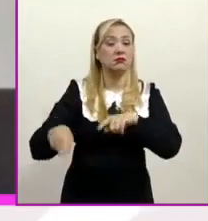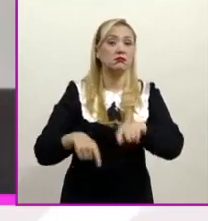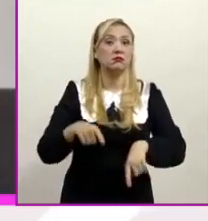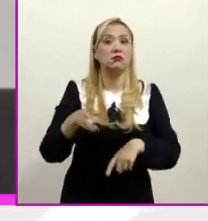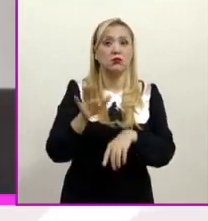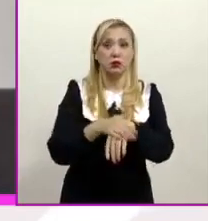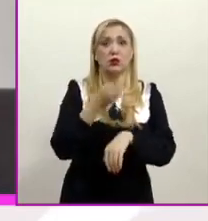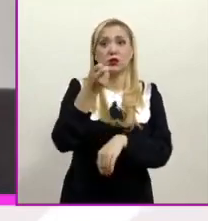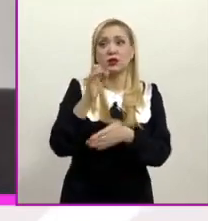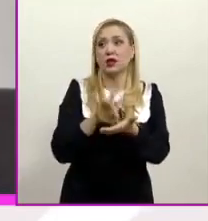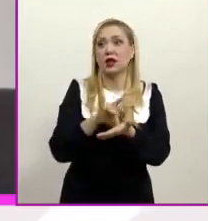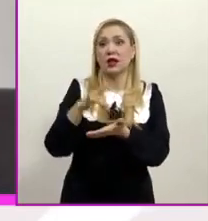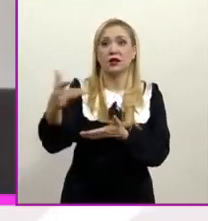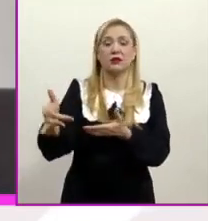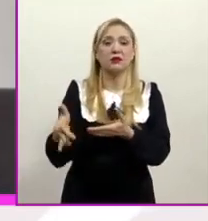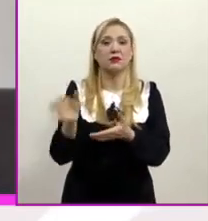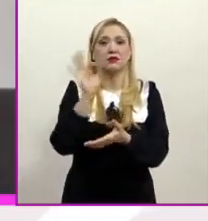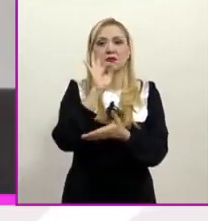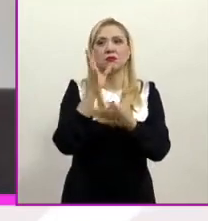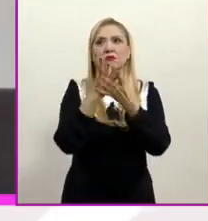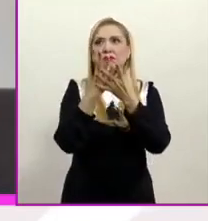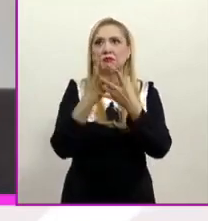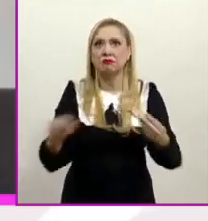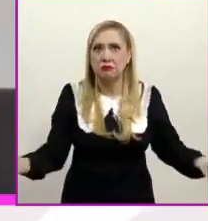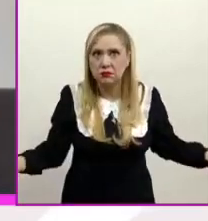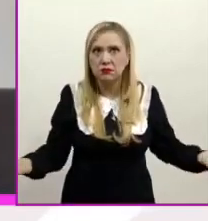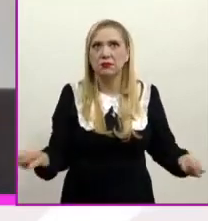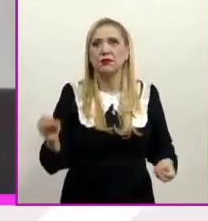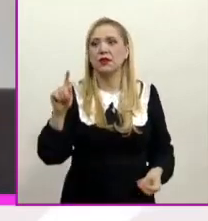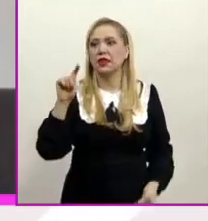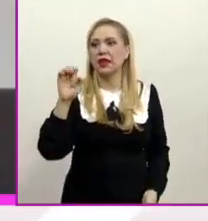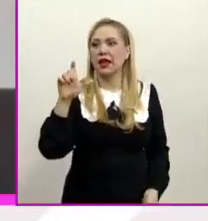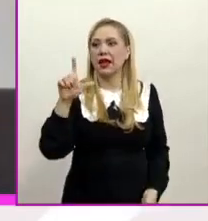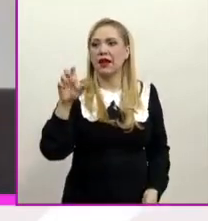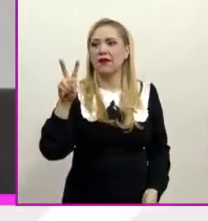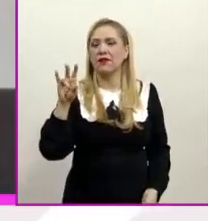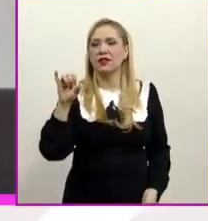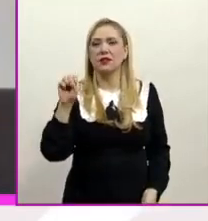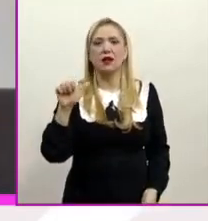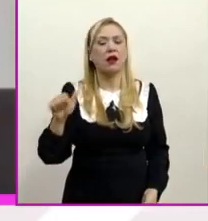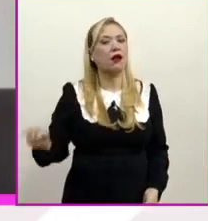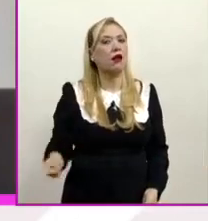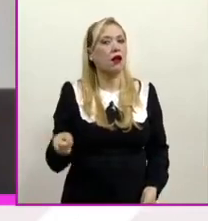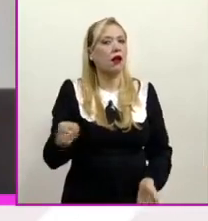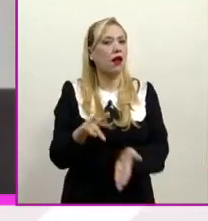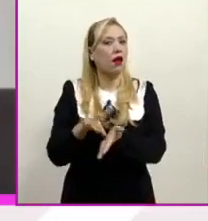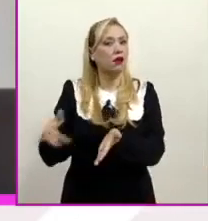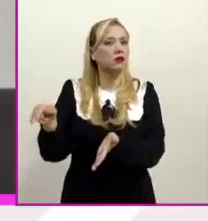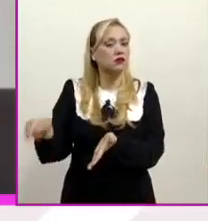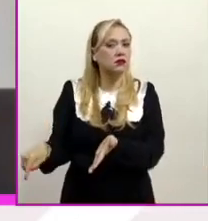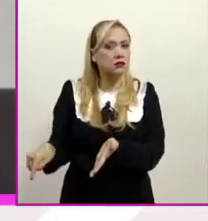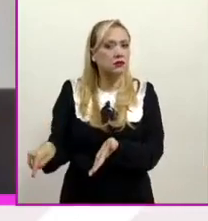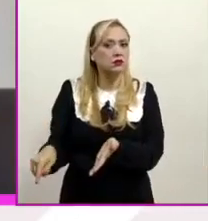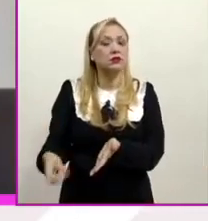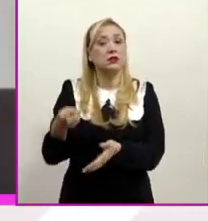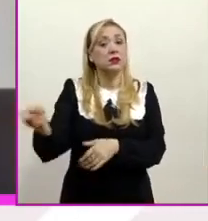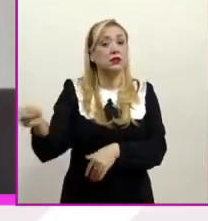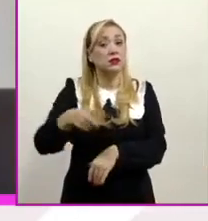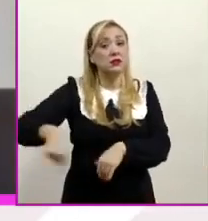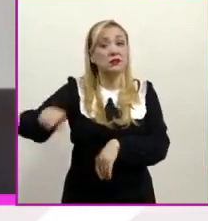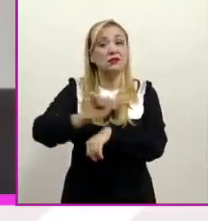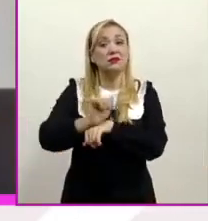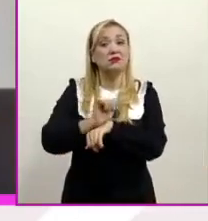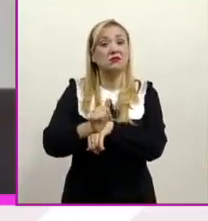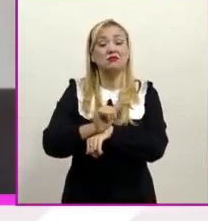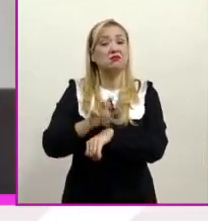desapareció cuando vinieron las series, ¿no? ¿Y qué pasa con esos capítulos? A todos estos actores son a los que